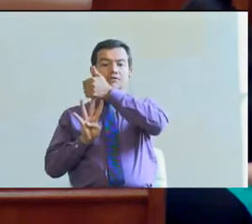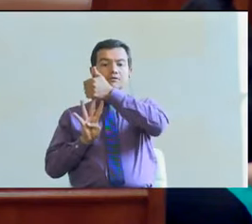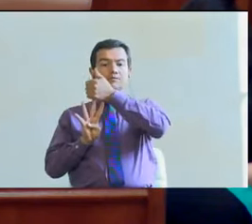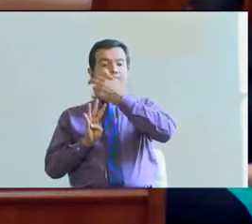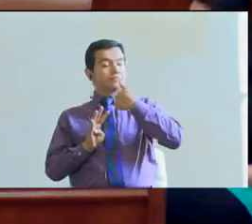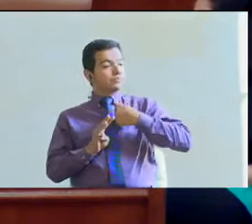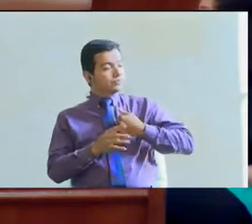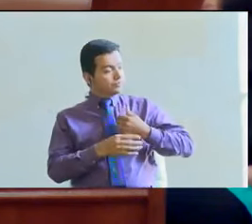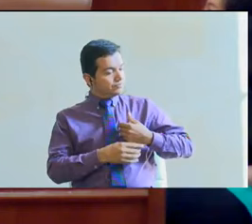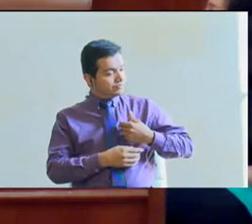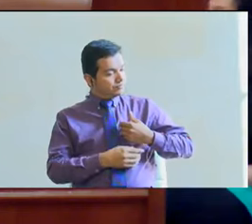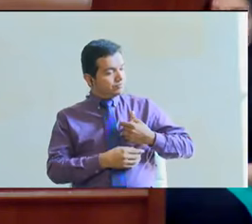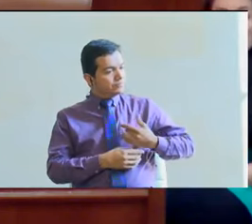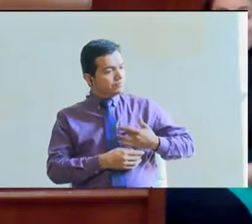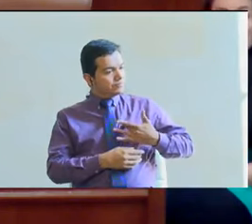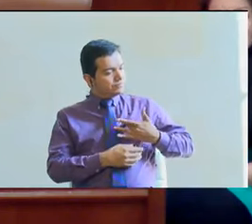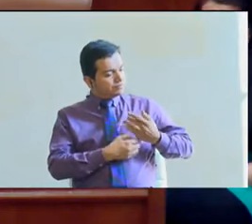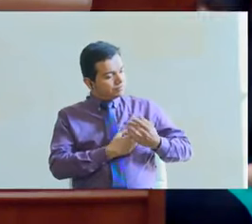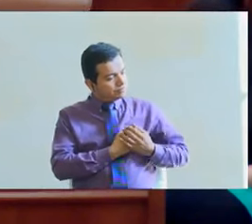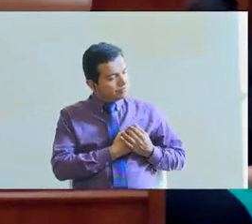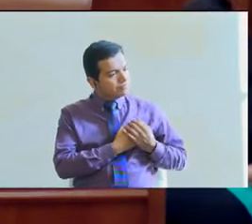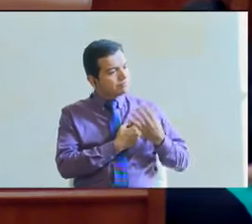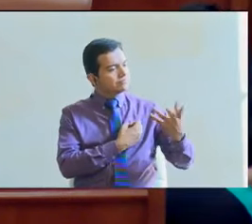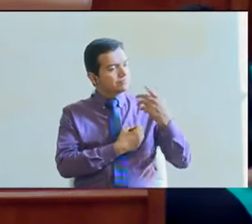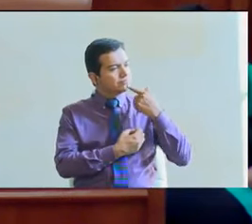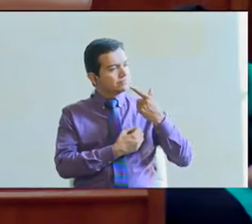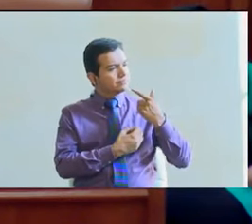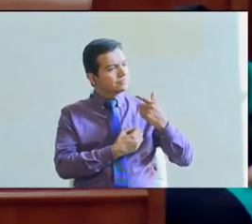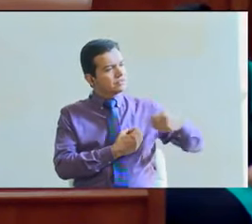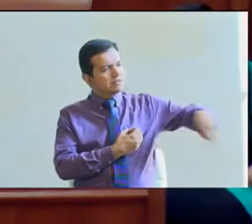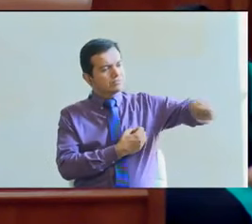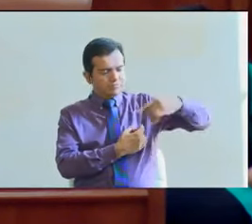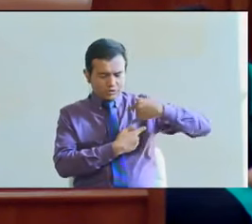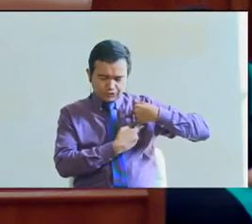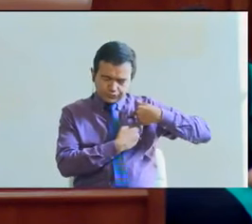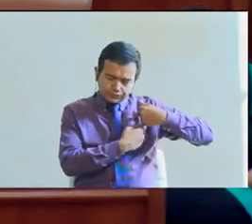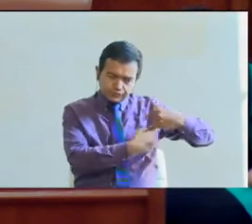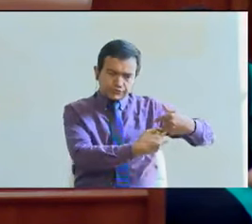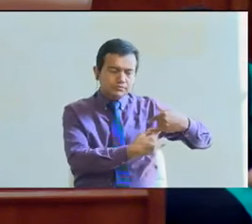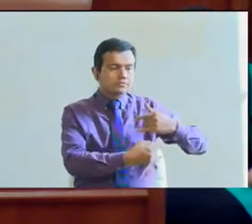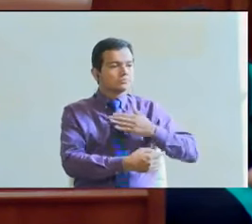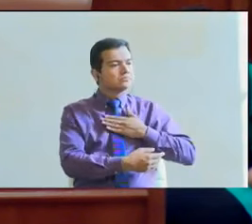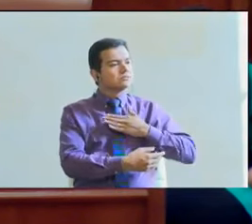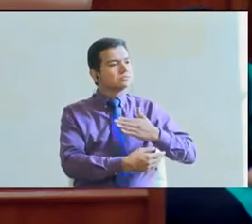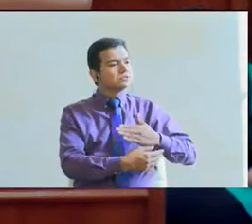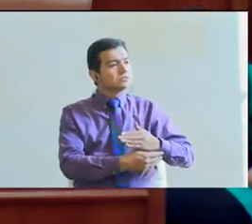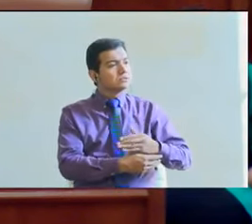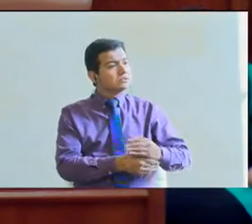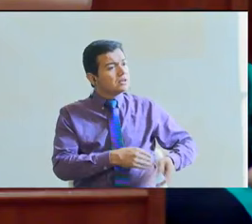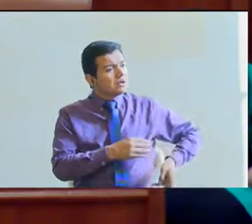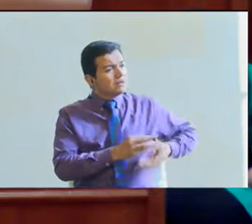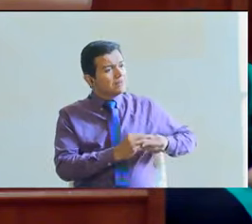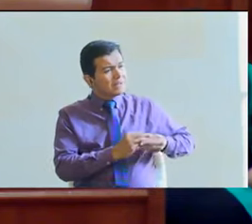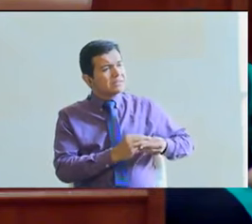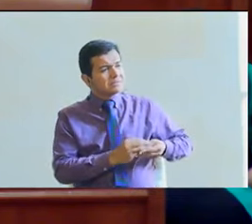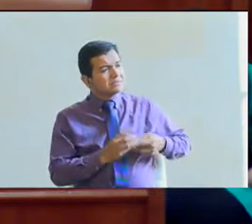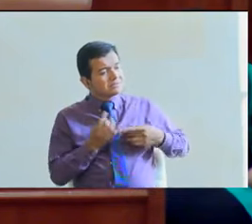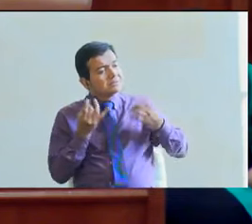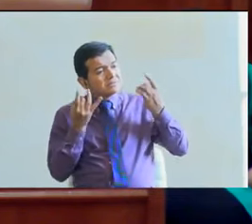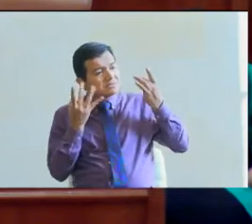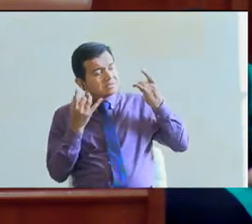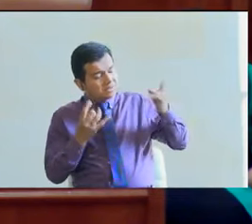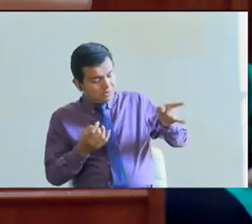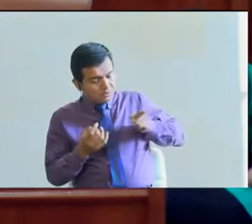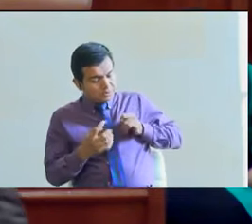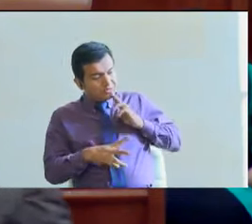expresarle nuestra solidaridad a ustedes por la tragedia colectiva que vive el pueblo